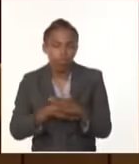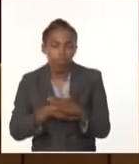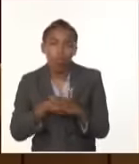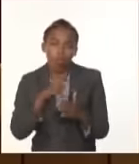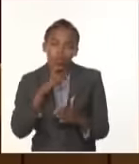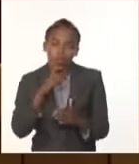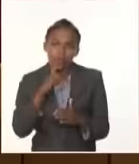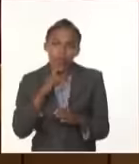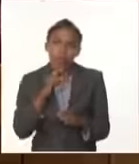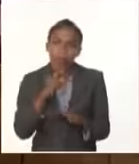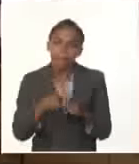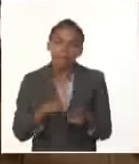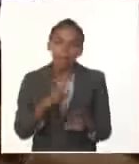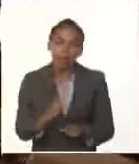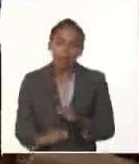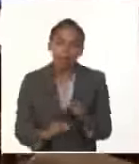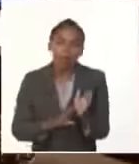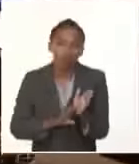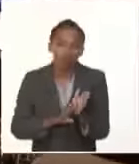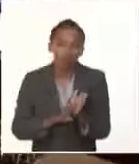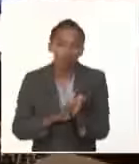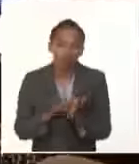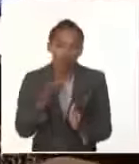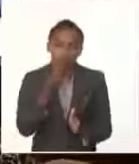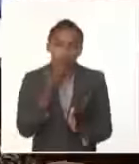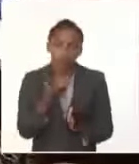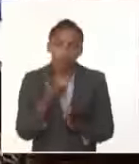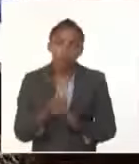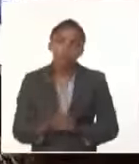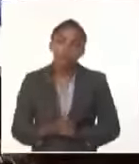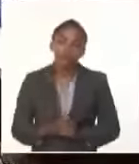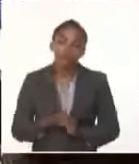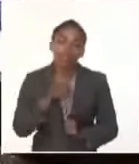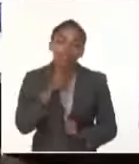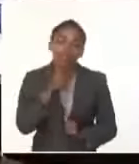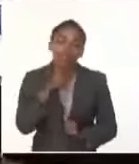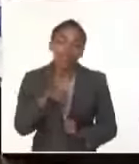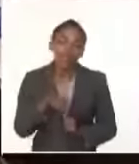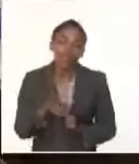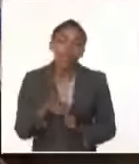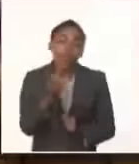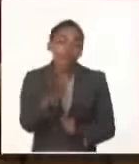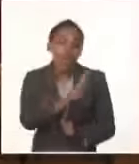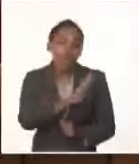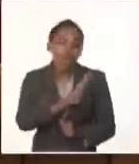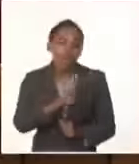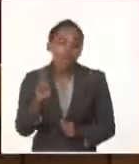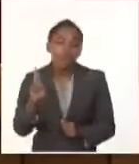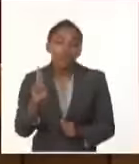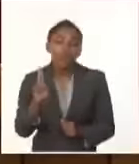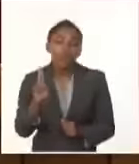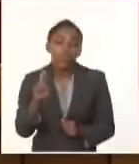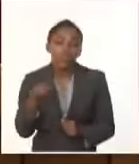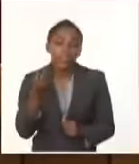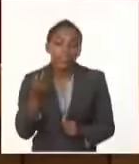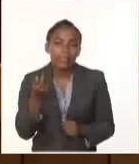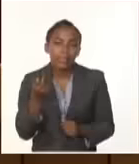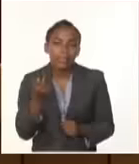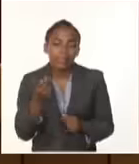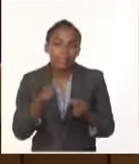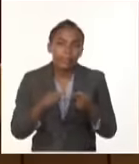en la historia de los últimos 65 años. Recién llegada al poder, la revolución se vio permanente amenazada de la